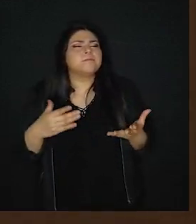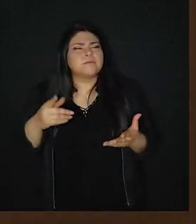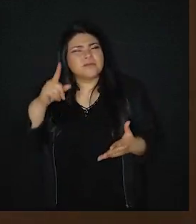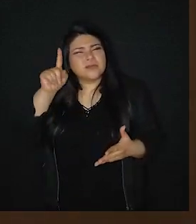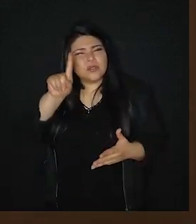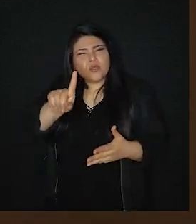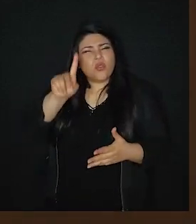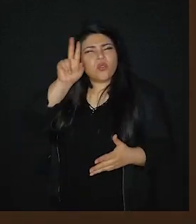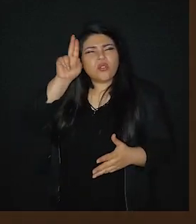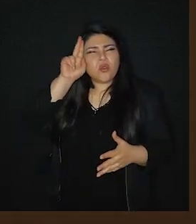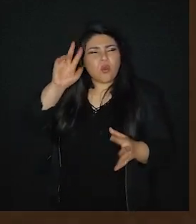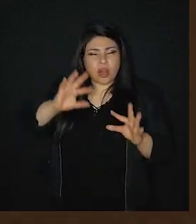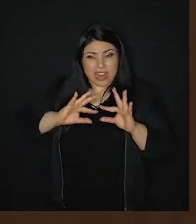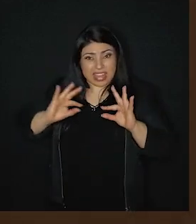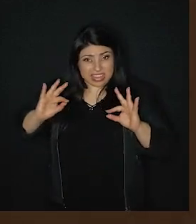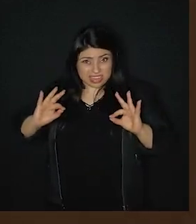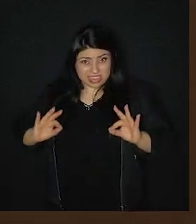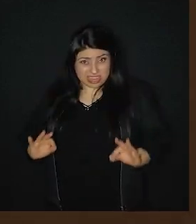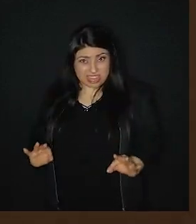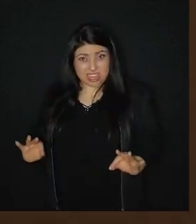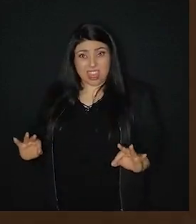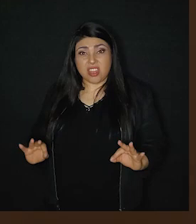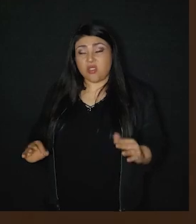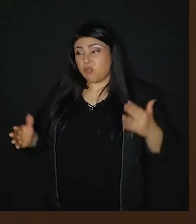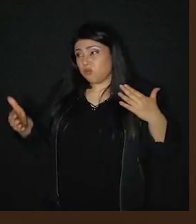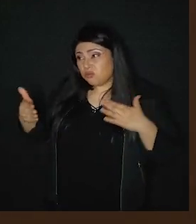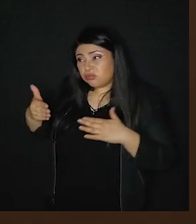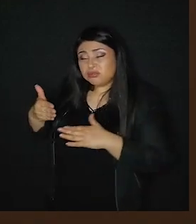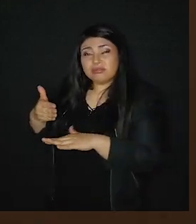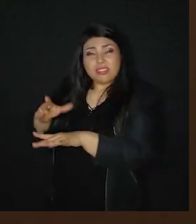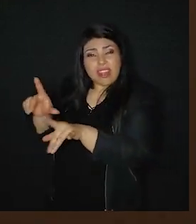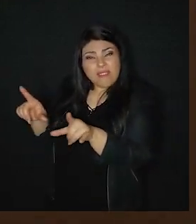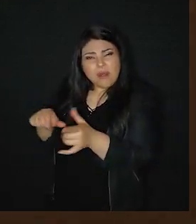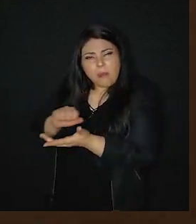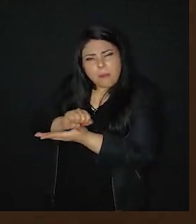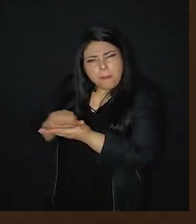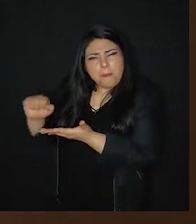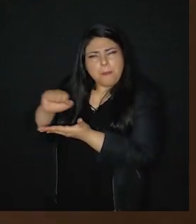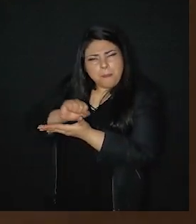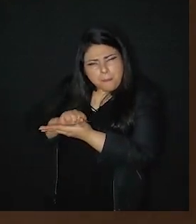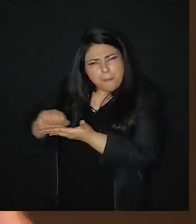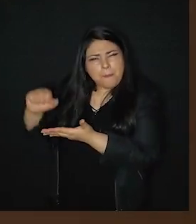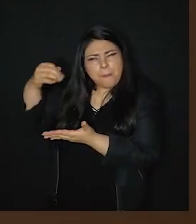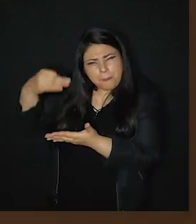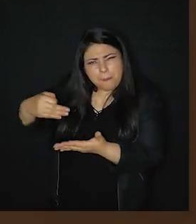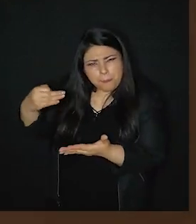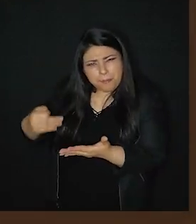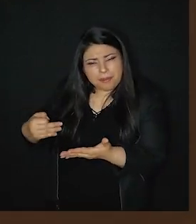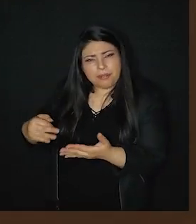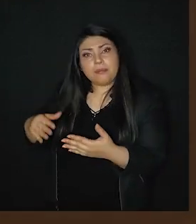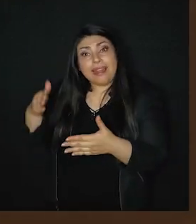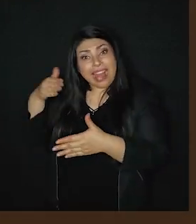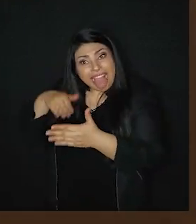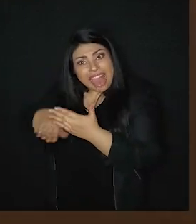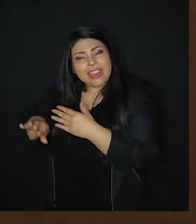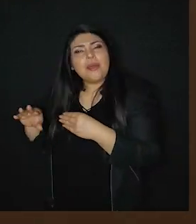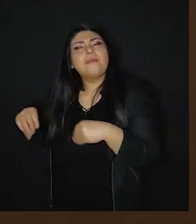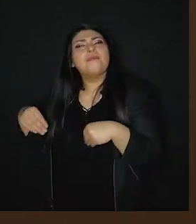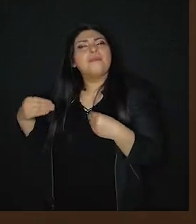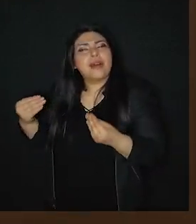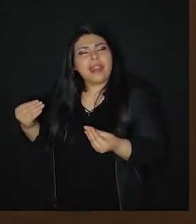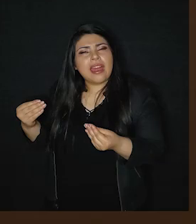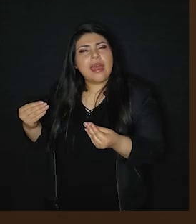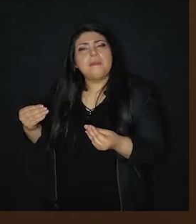el sacerdote una vez al año entraba para cubrir y expiar los pecados del pueblo